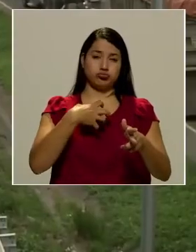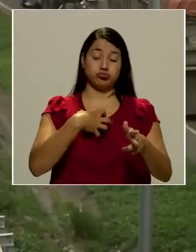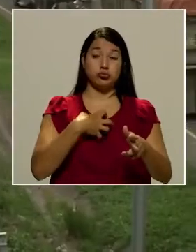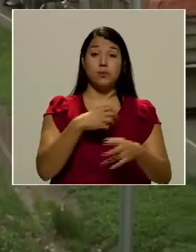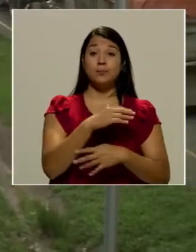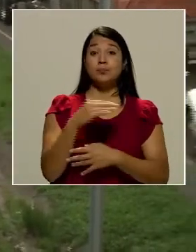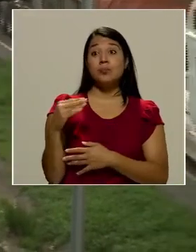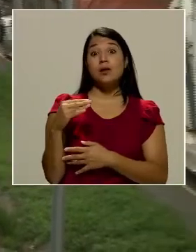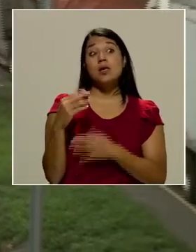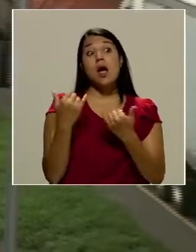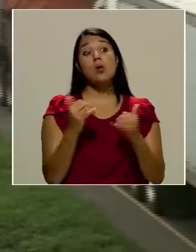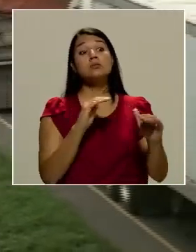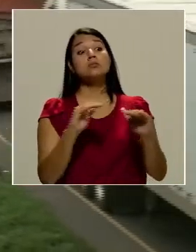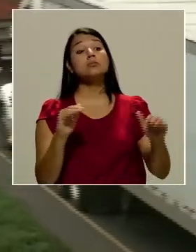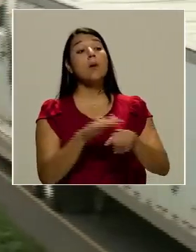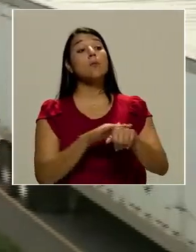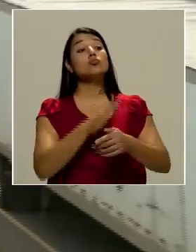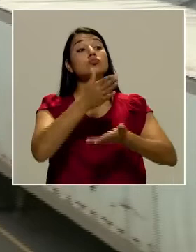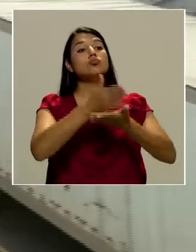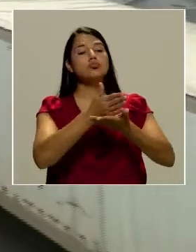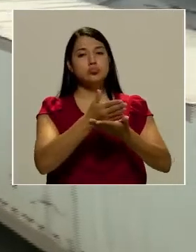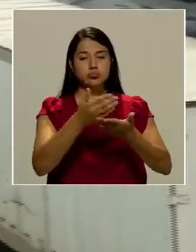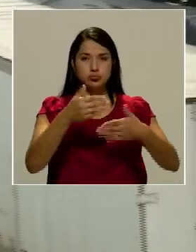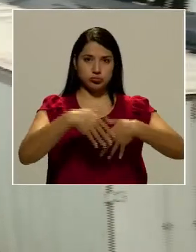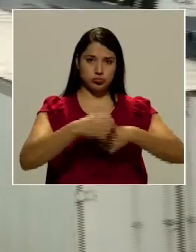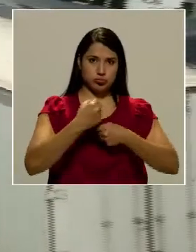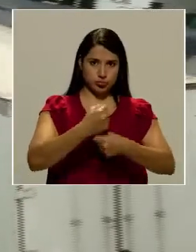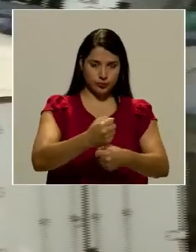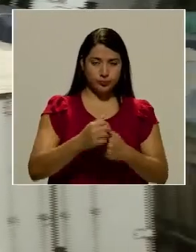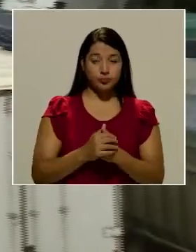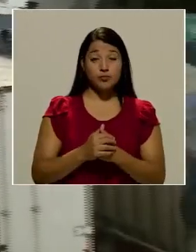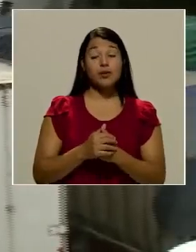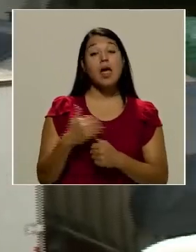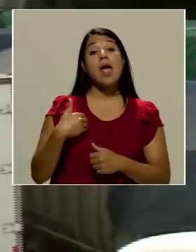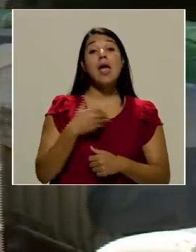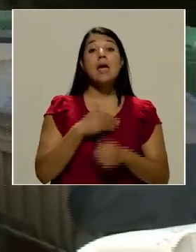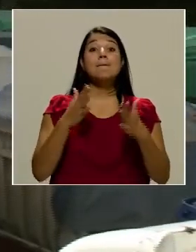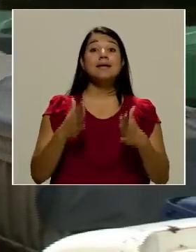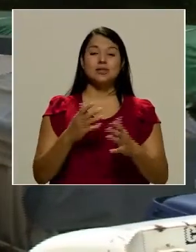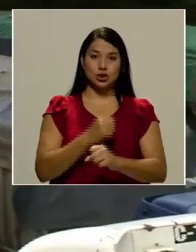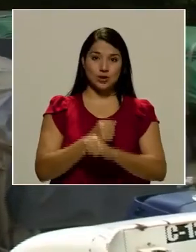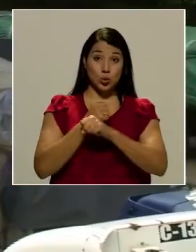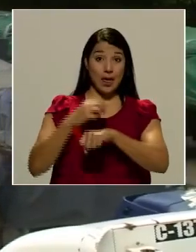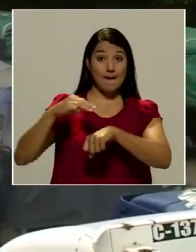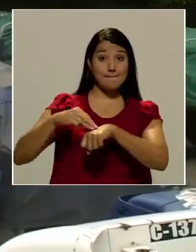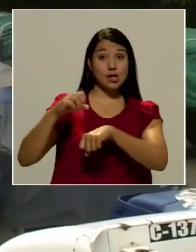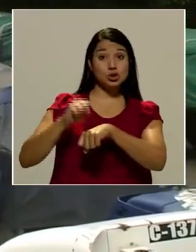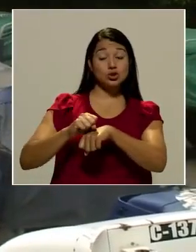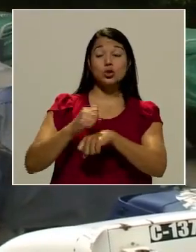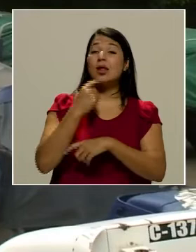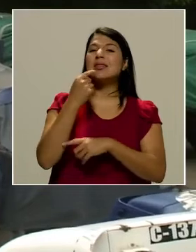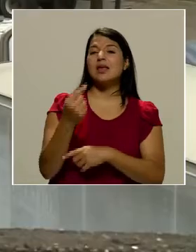deposición de este movimiento y levantar precisamente los bloqueos en carretera. Michael Soto, ministro de Seguridad, también señaló que